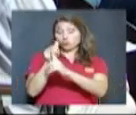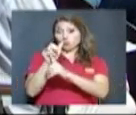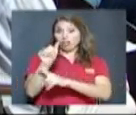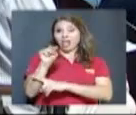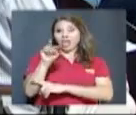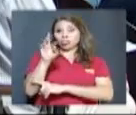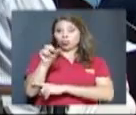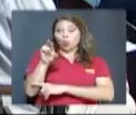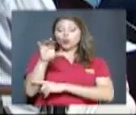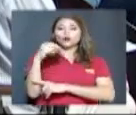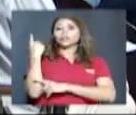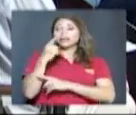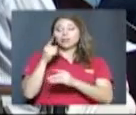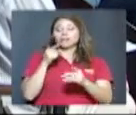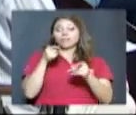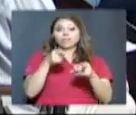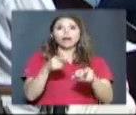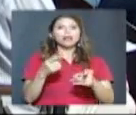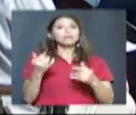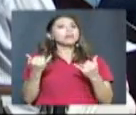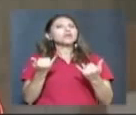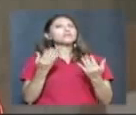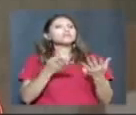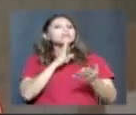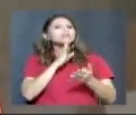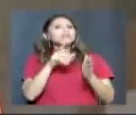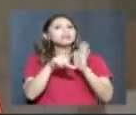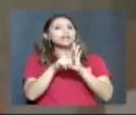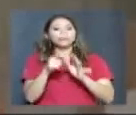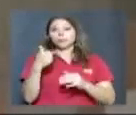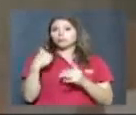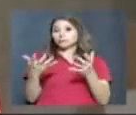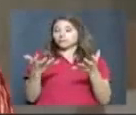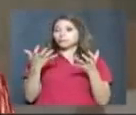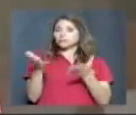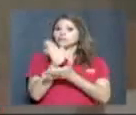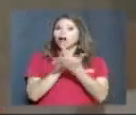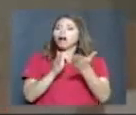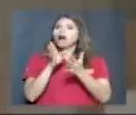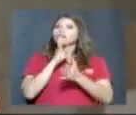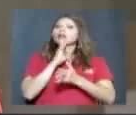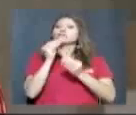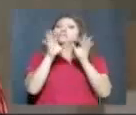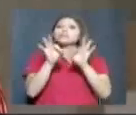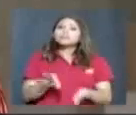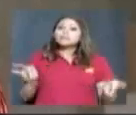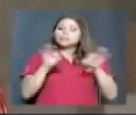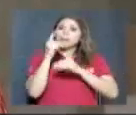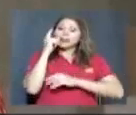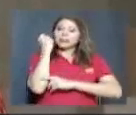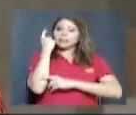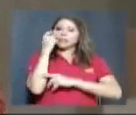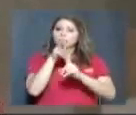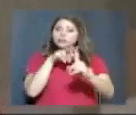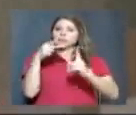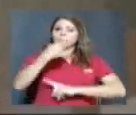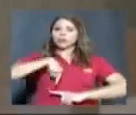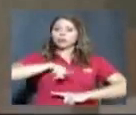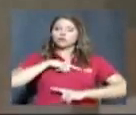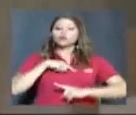Pero la legislación. Sí, yo quería, primero, porque me parece que es un punto clave medular, por lo menos para entender la perspectiva que nosotros